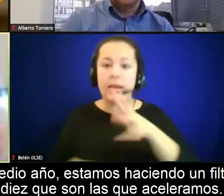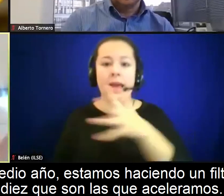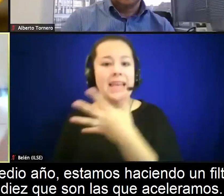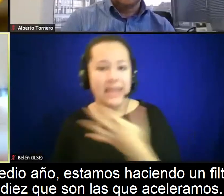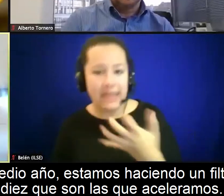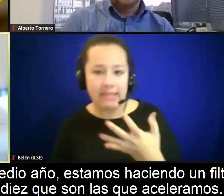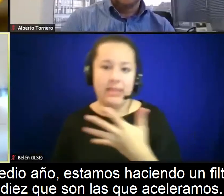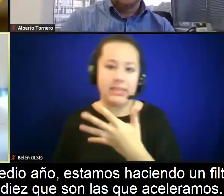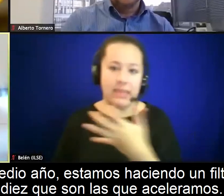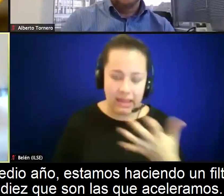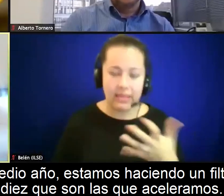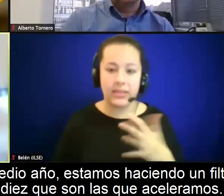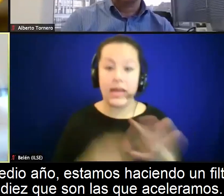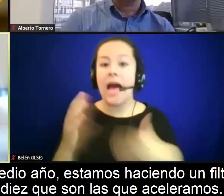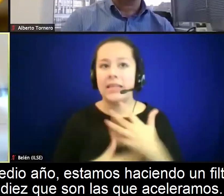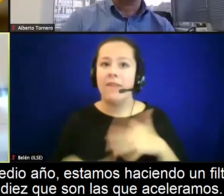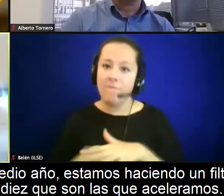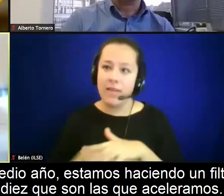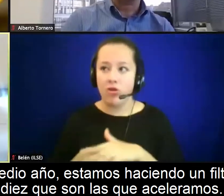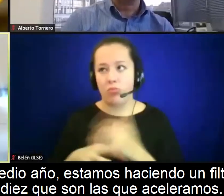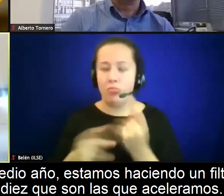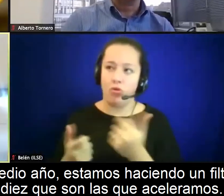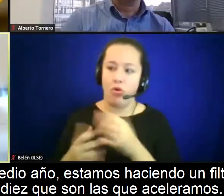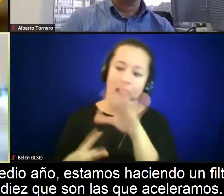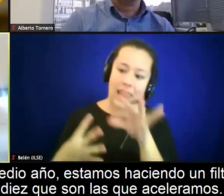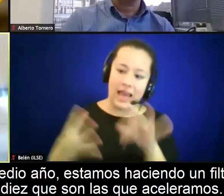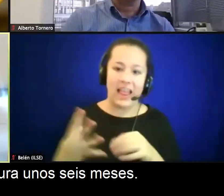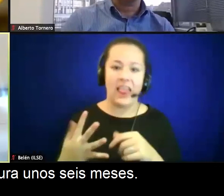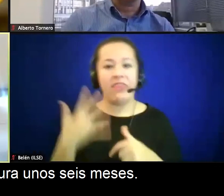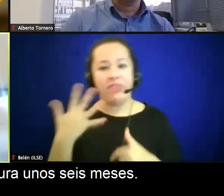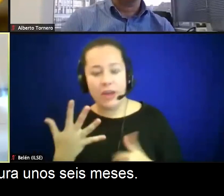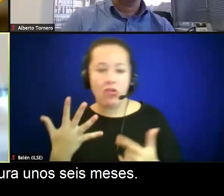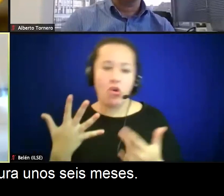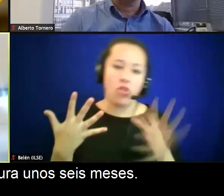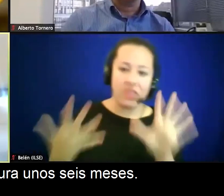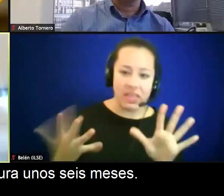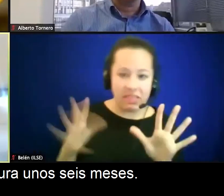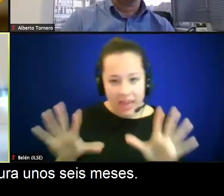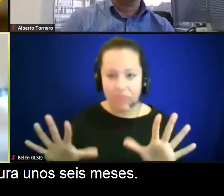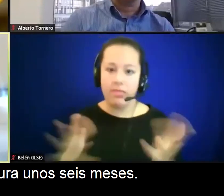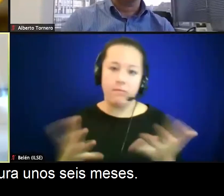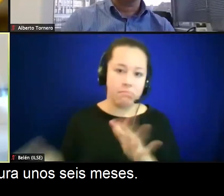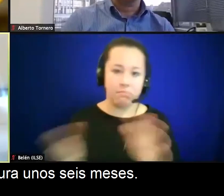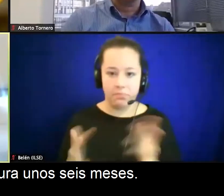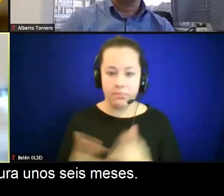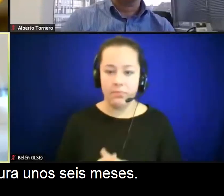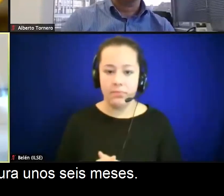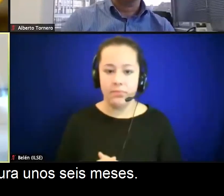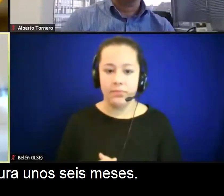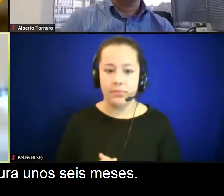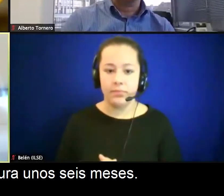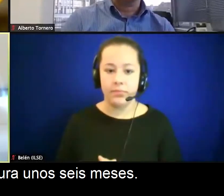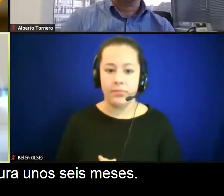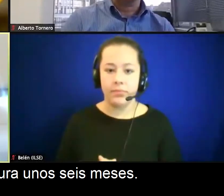hasta que llegamos a estas 5 o 10 en las que somos las zonas que aceleramos. Y la aceleración dura unos 6 meses.